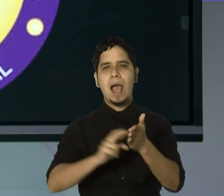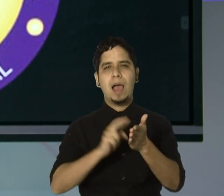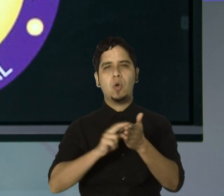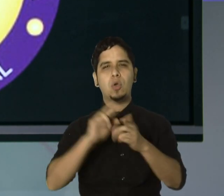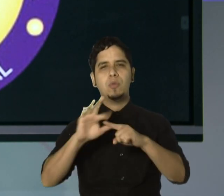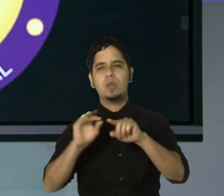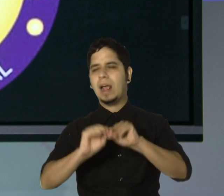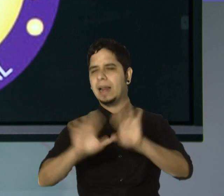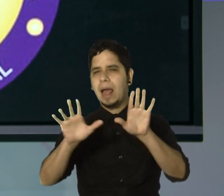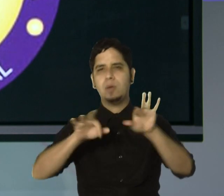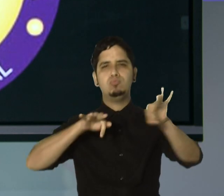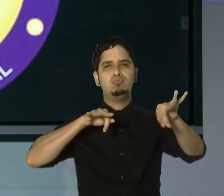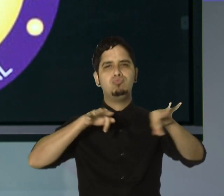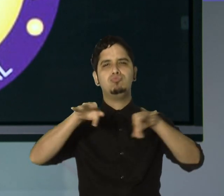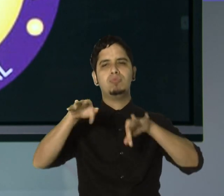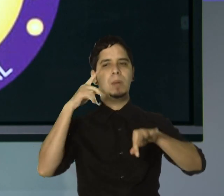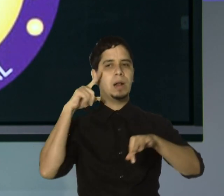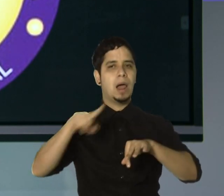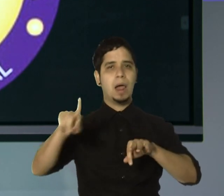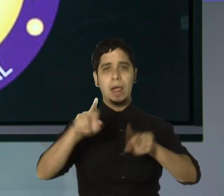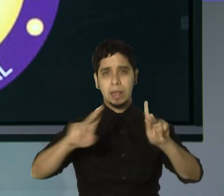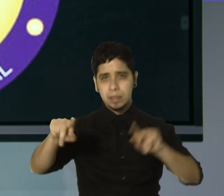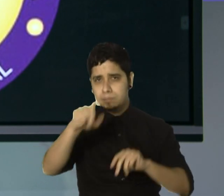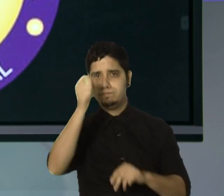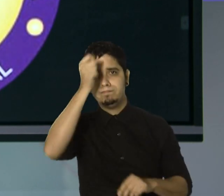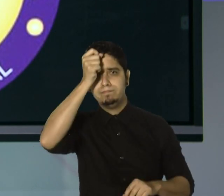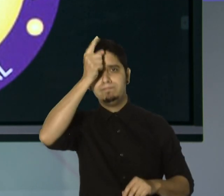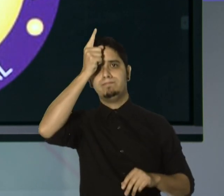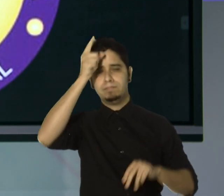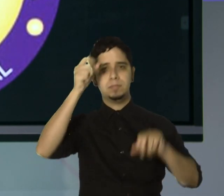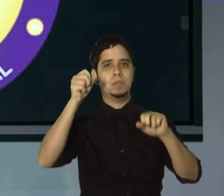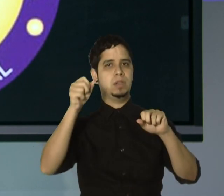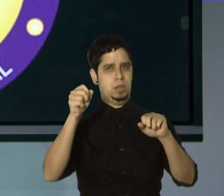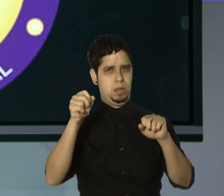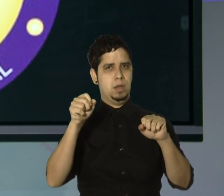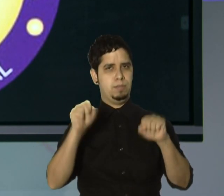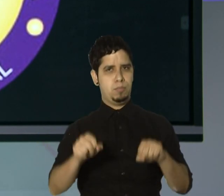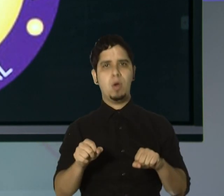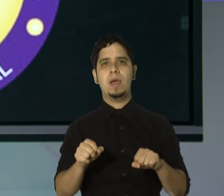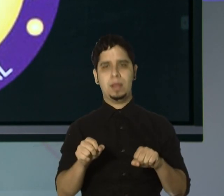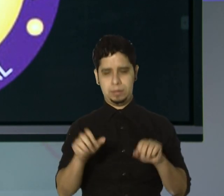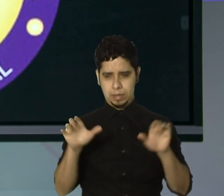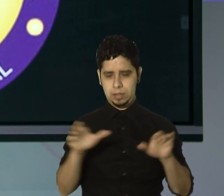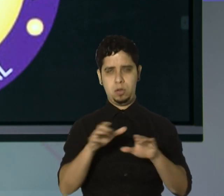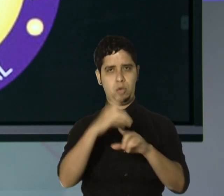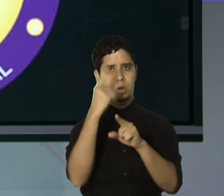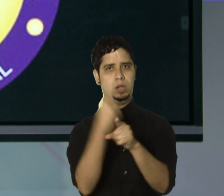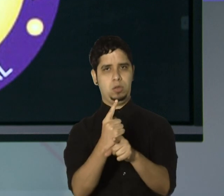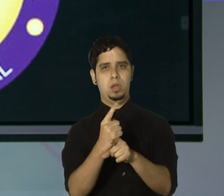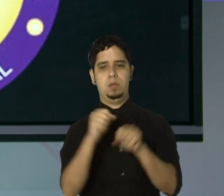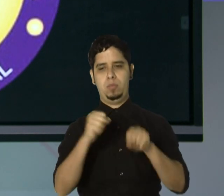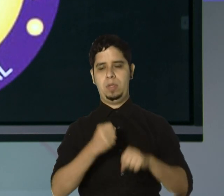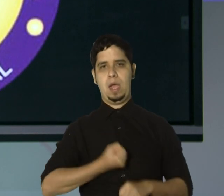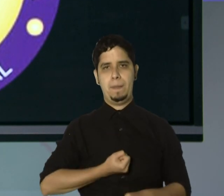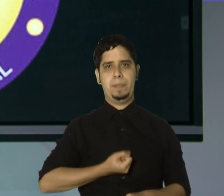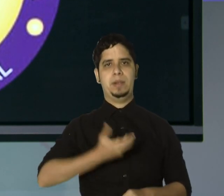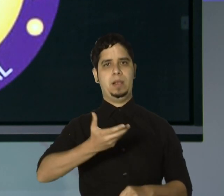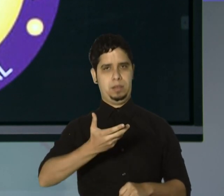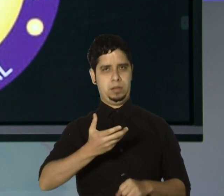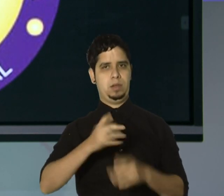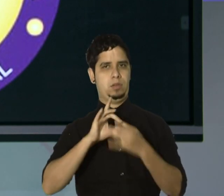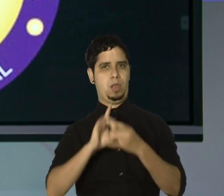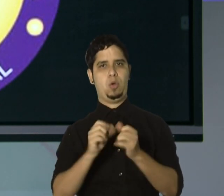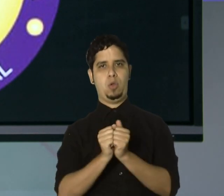para poderlos educar, para que puedan hacer la fuerza que ellos necesitan hacer y que se expresen entre los proyectos.